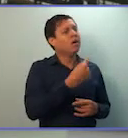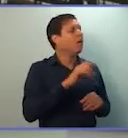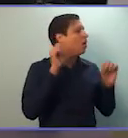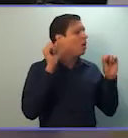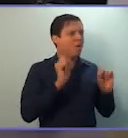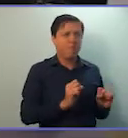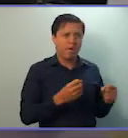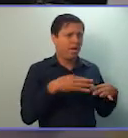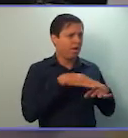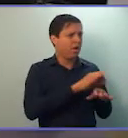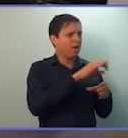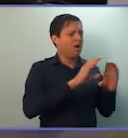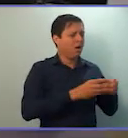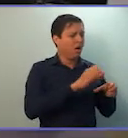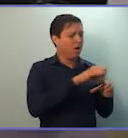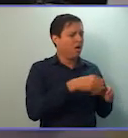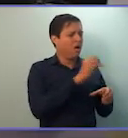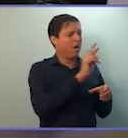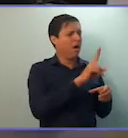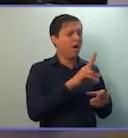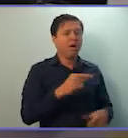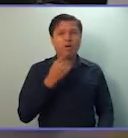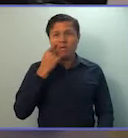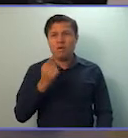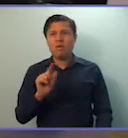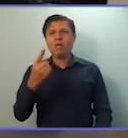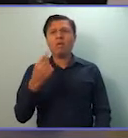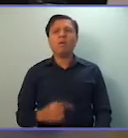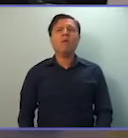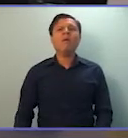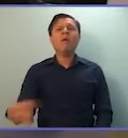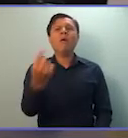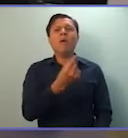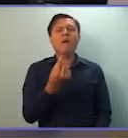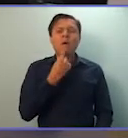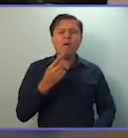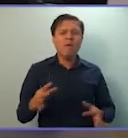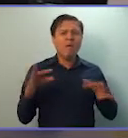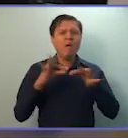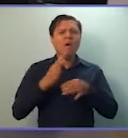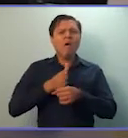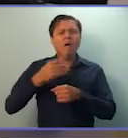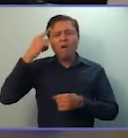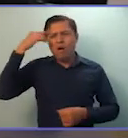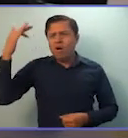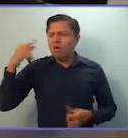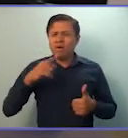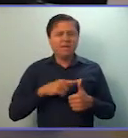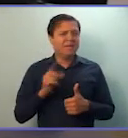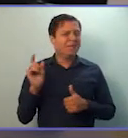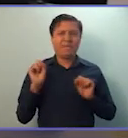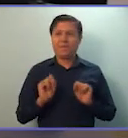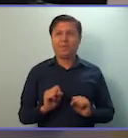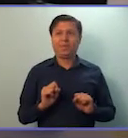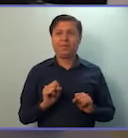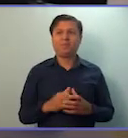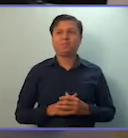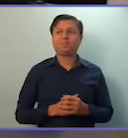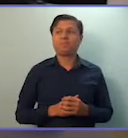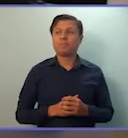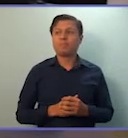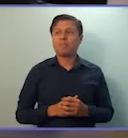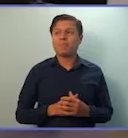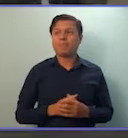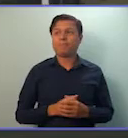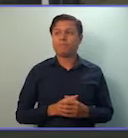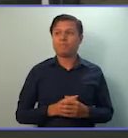no podrían tener las contras receptoras de voto el primero personas que están afiliadas a los partidos no pueden ejercer el cargo